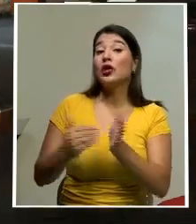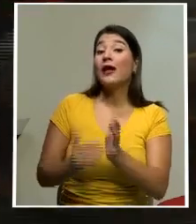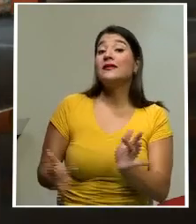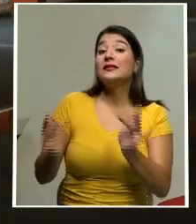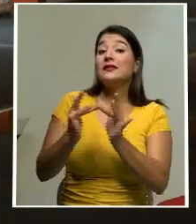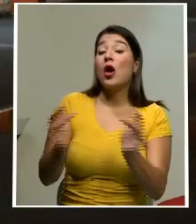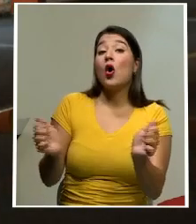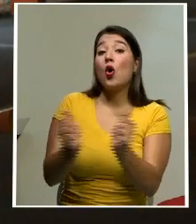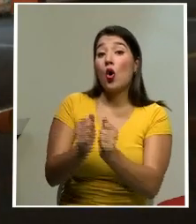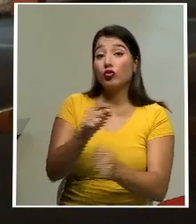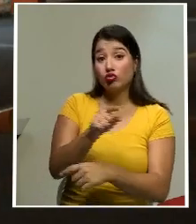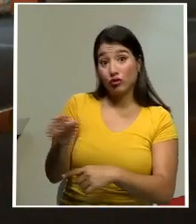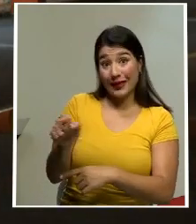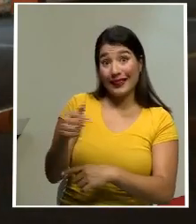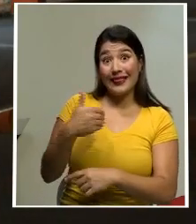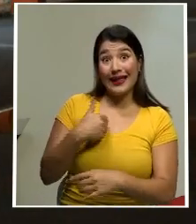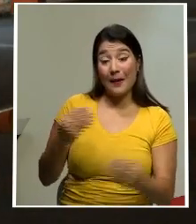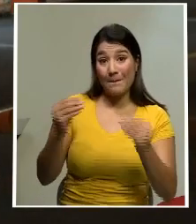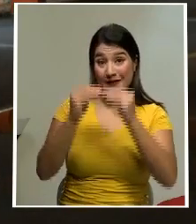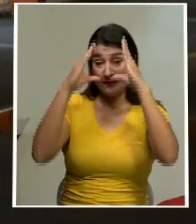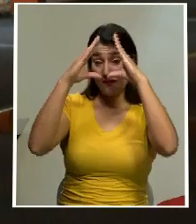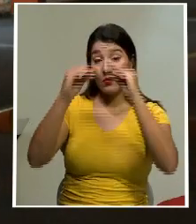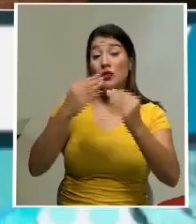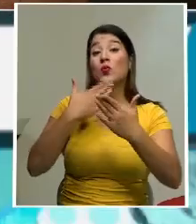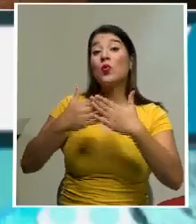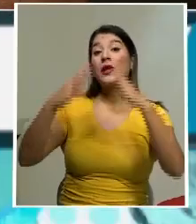principal donde tiene más noticias. Buenas noches.